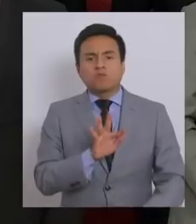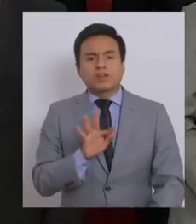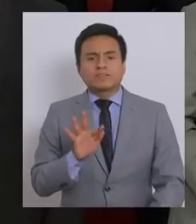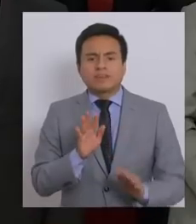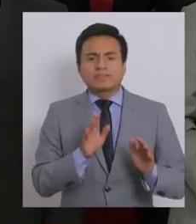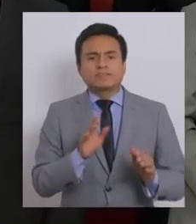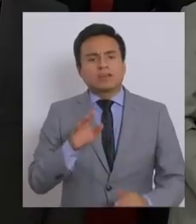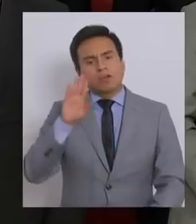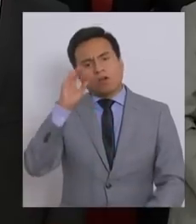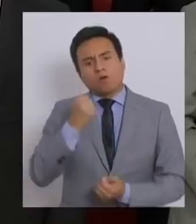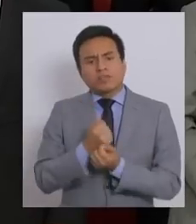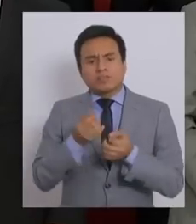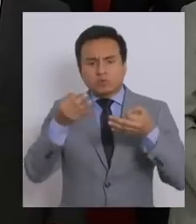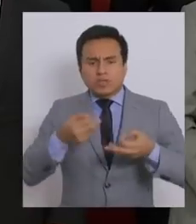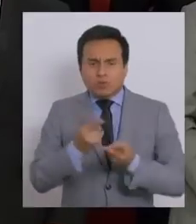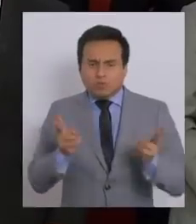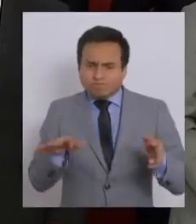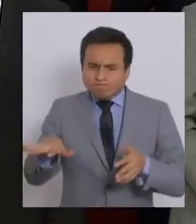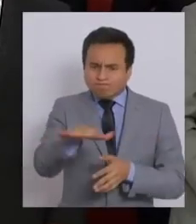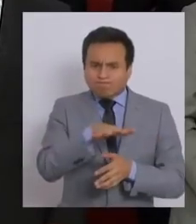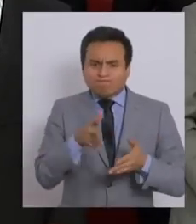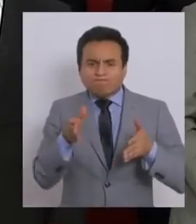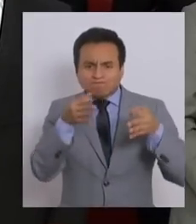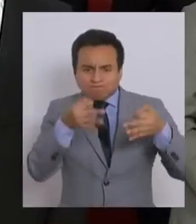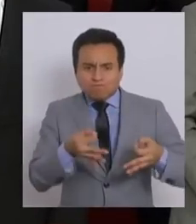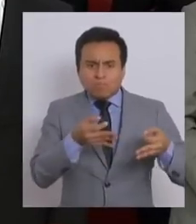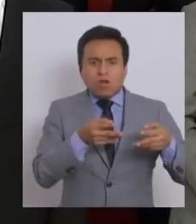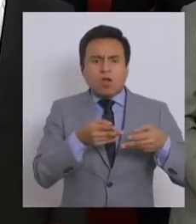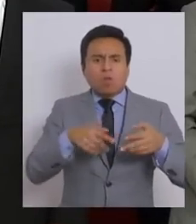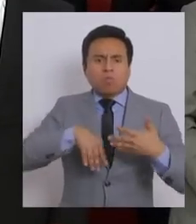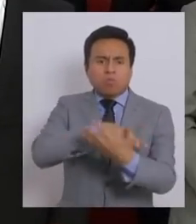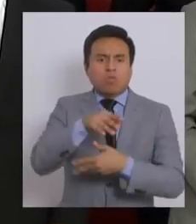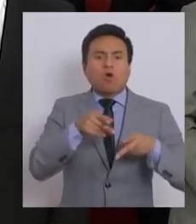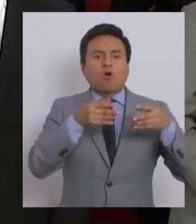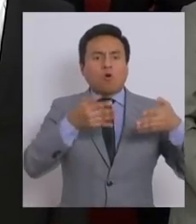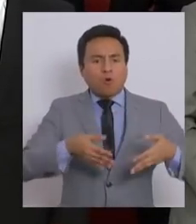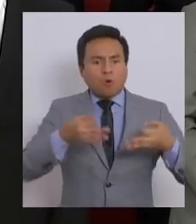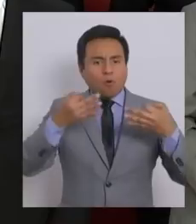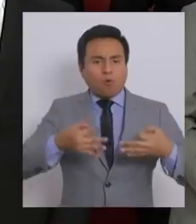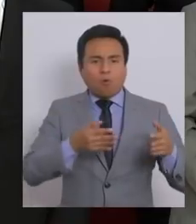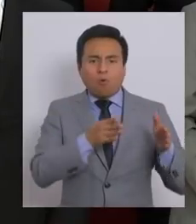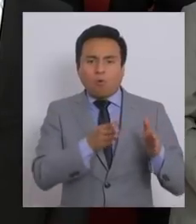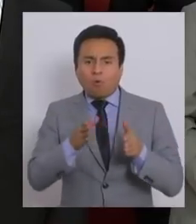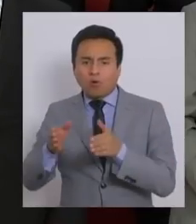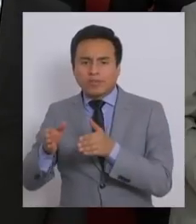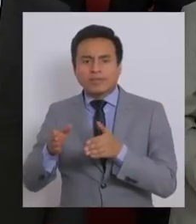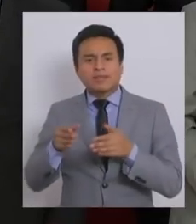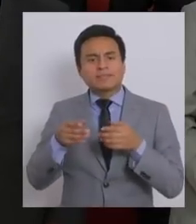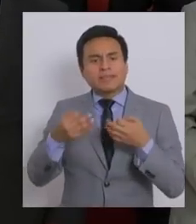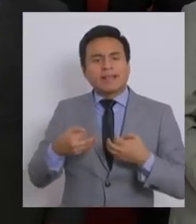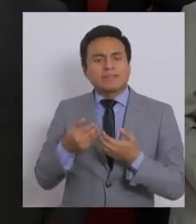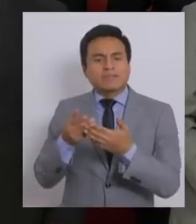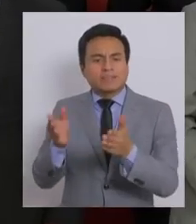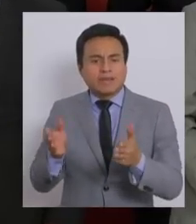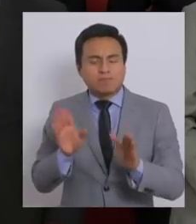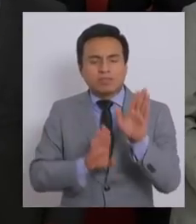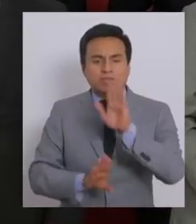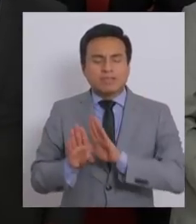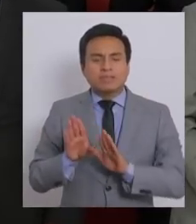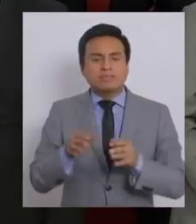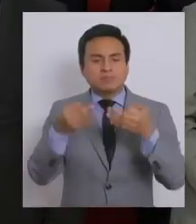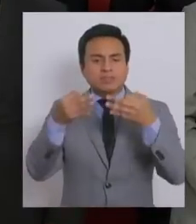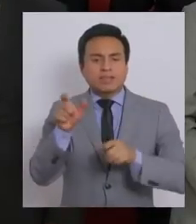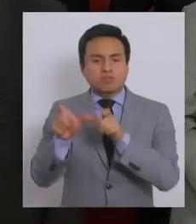y seguridad para resguardar el orden público, que es una garantía de libertad, para proteger la seguridad de